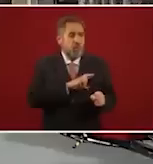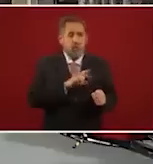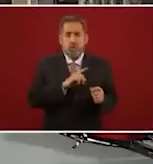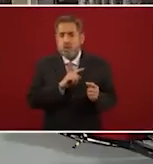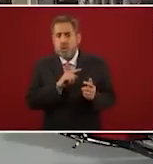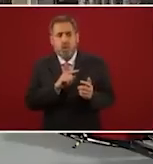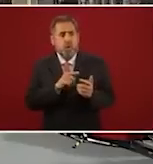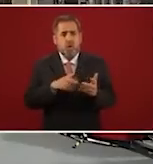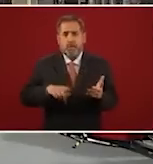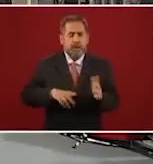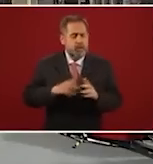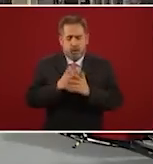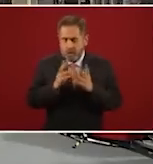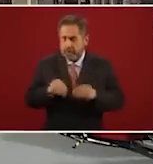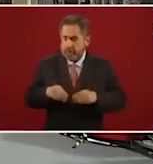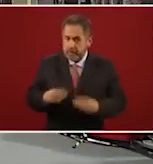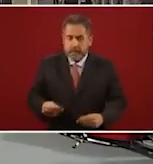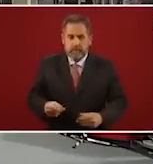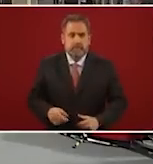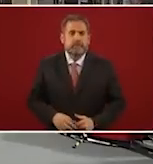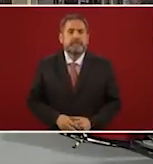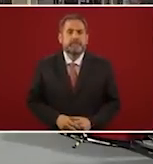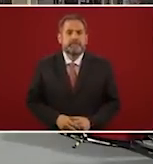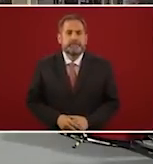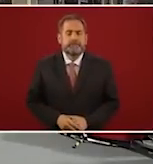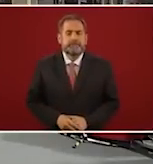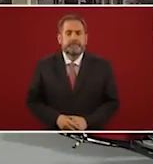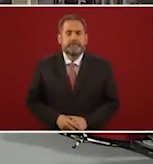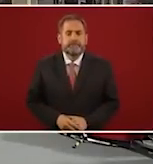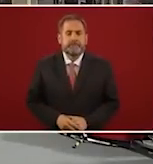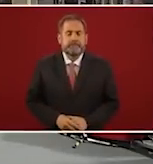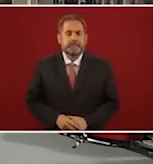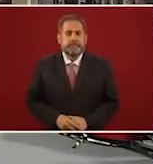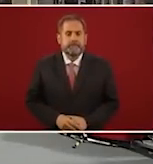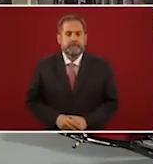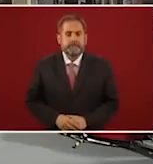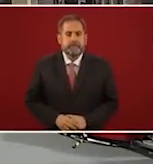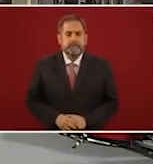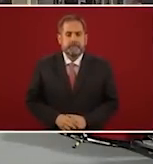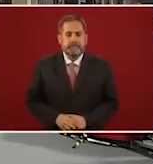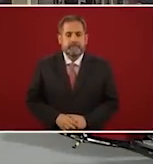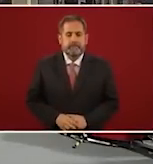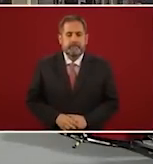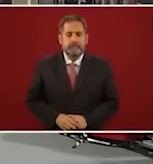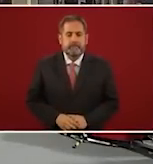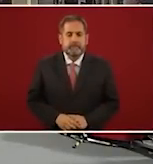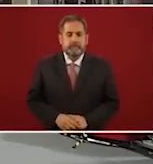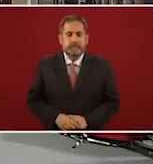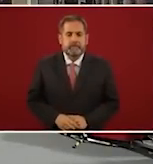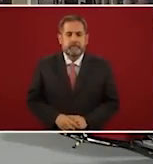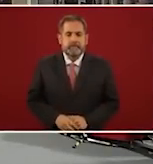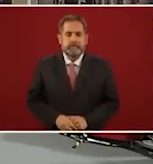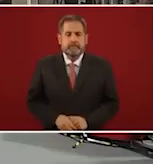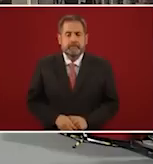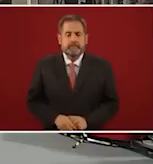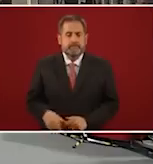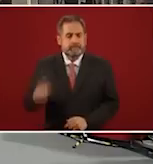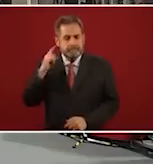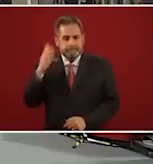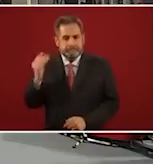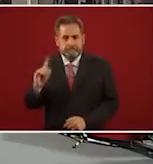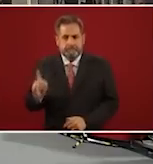los concretos de esto, señor presidente? ¿Mande? asociados que no